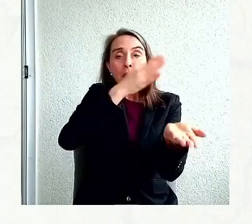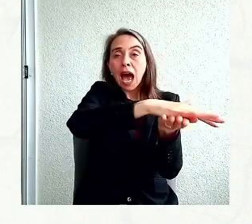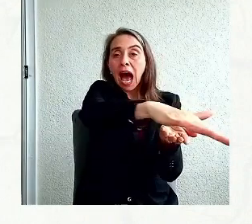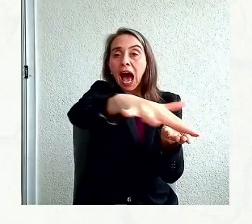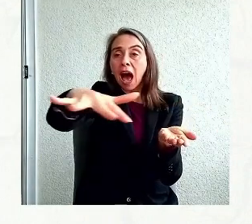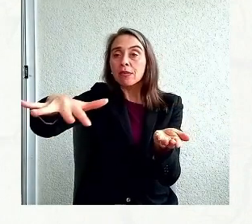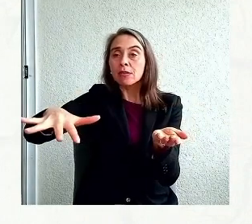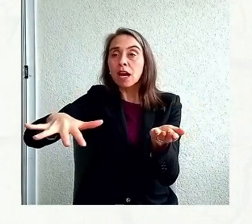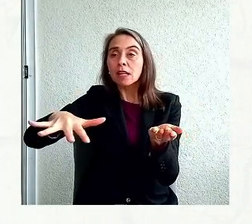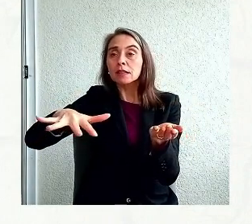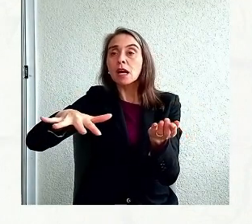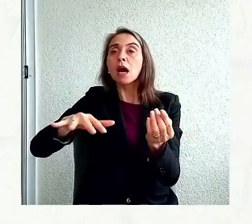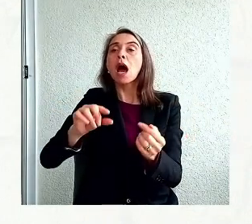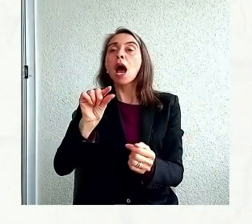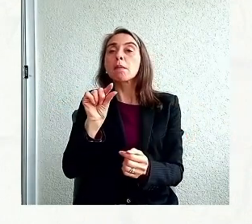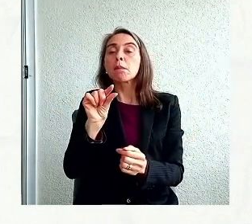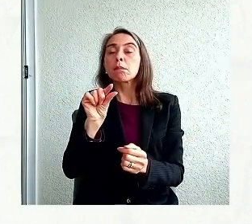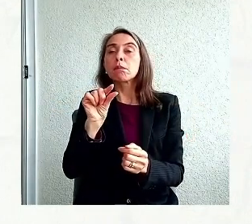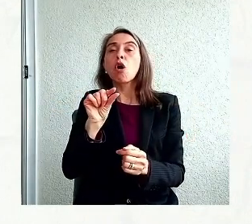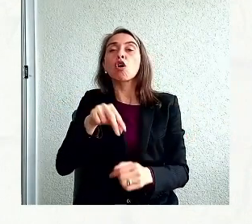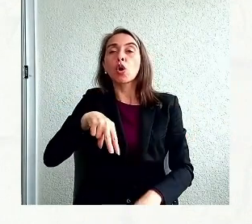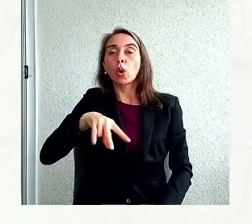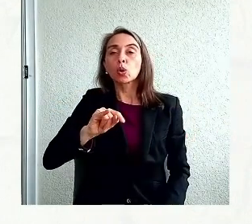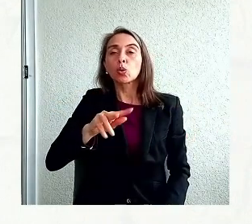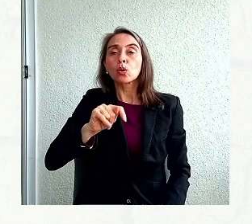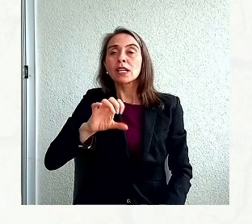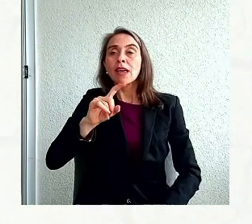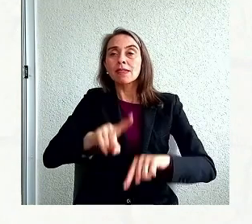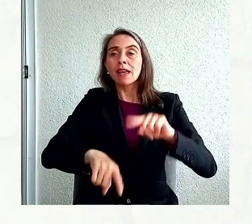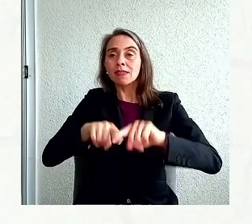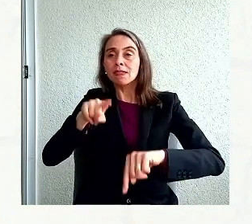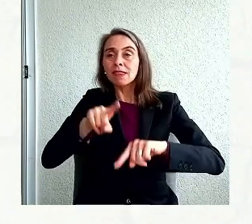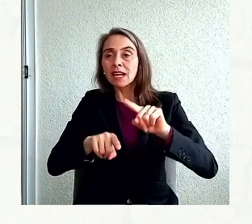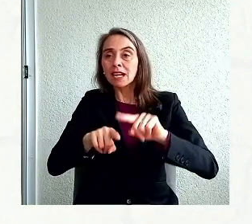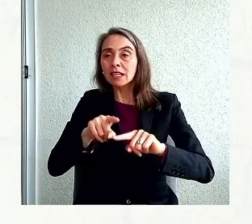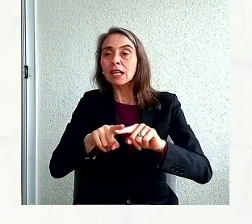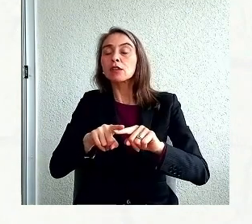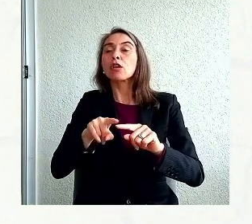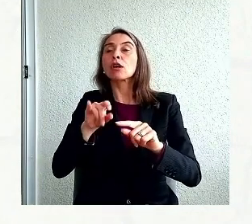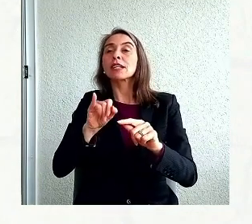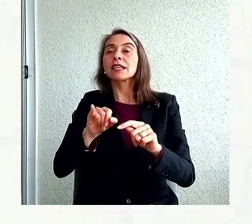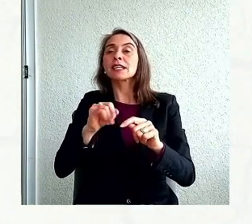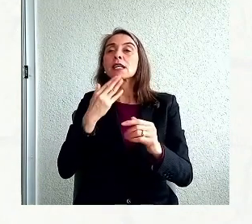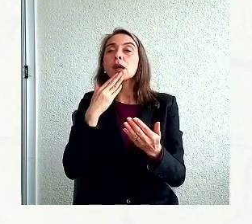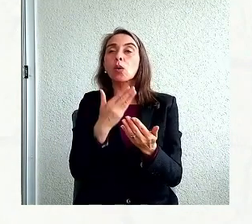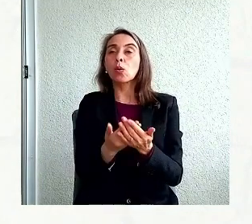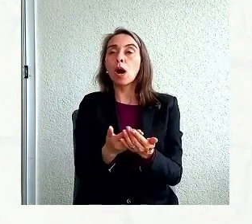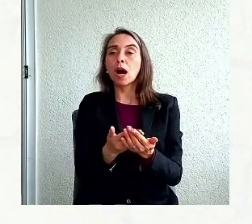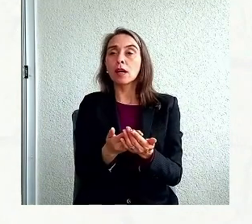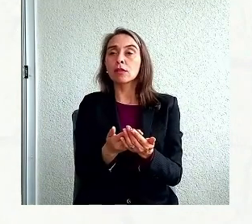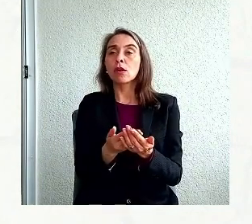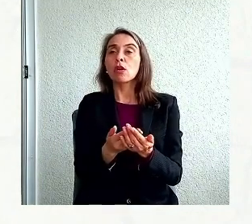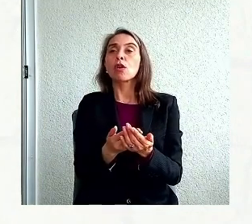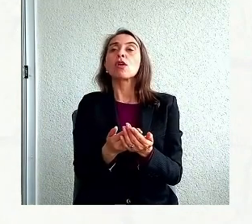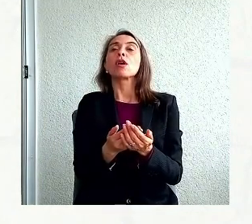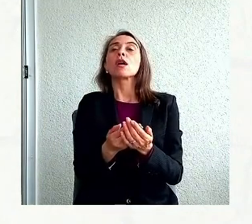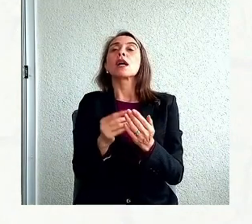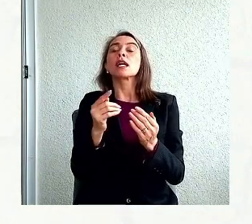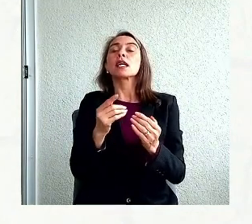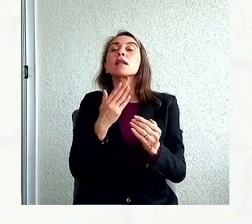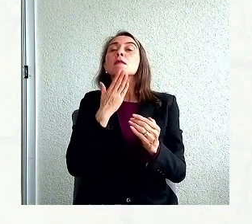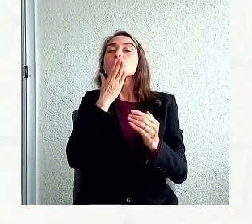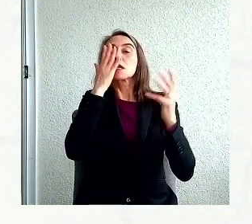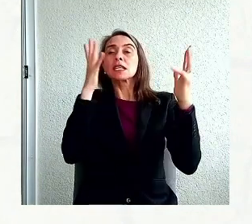y alta radiación cuando hay estos eventos de congelamiento, descongelamiento con alta radiación. Eso